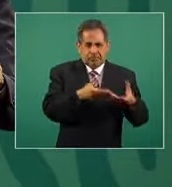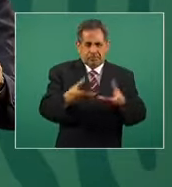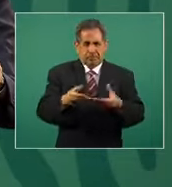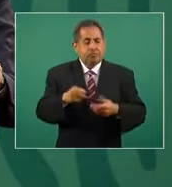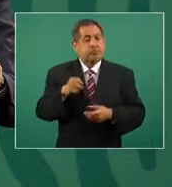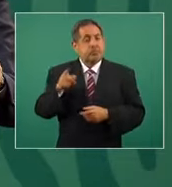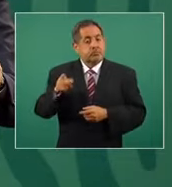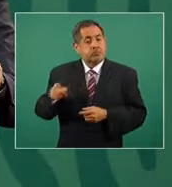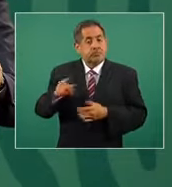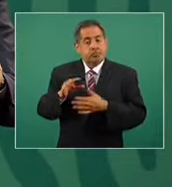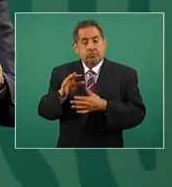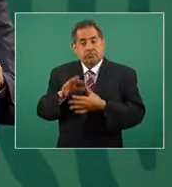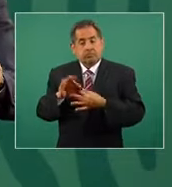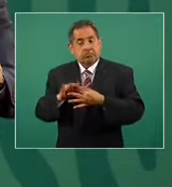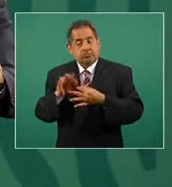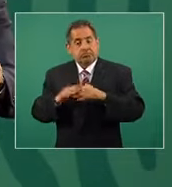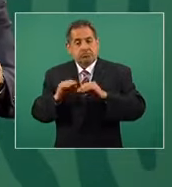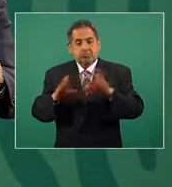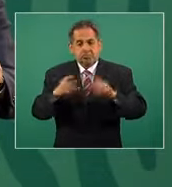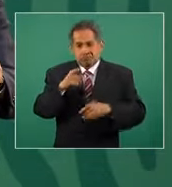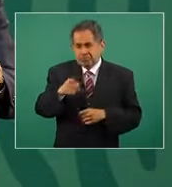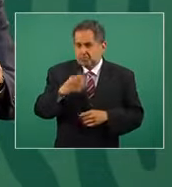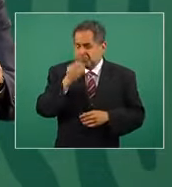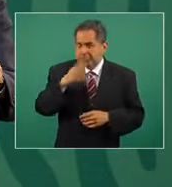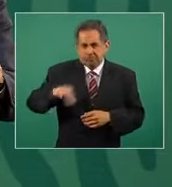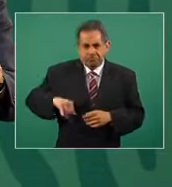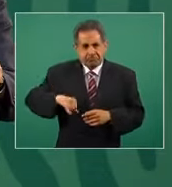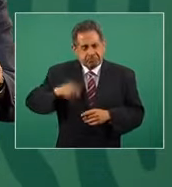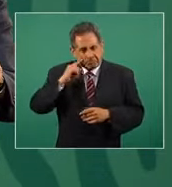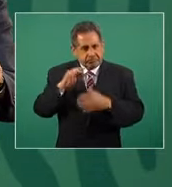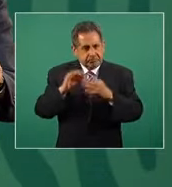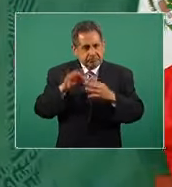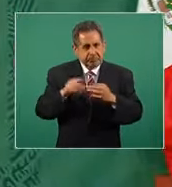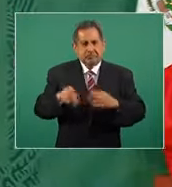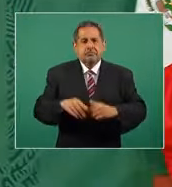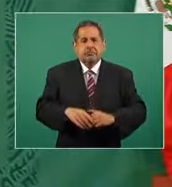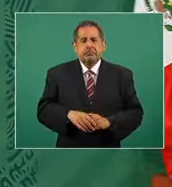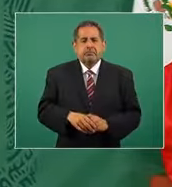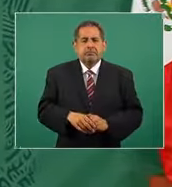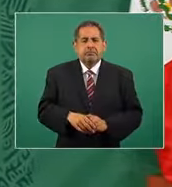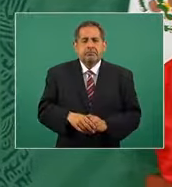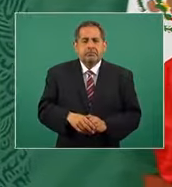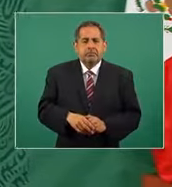cuenta. Es que es muy interesante.